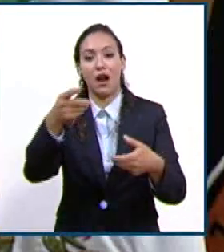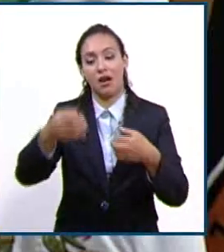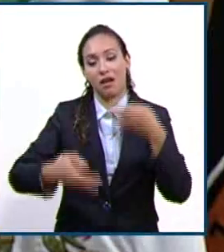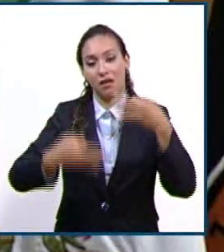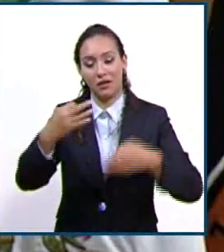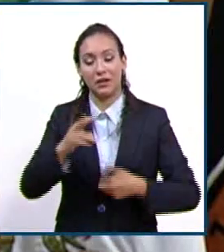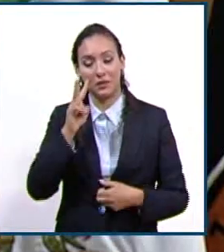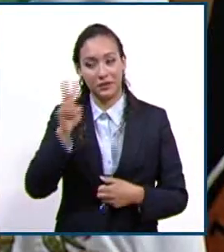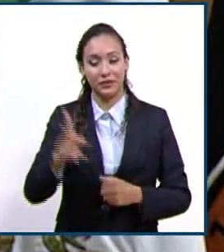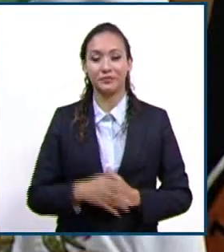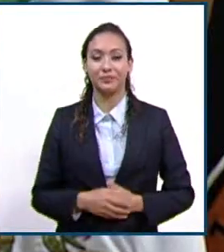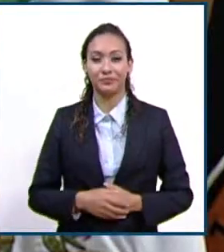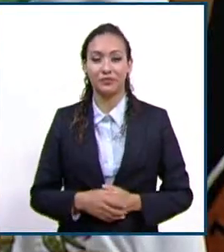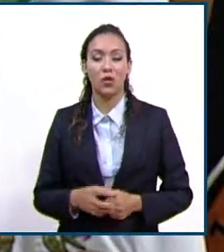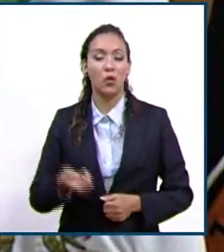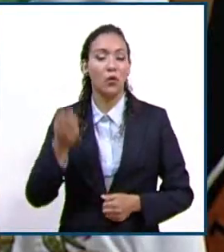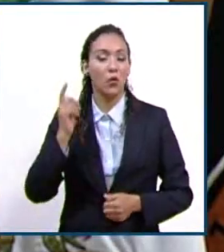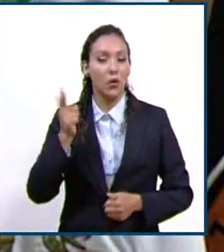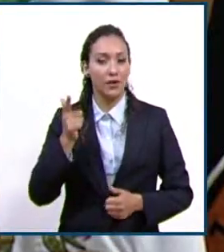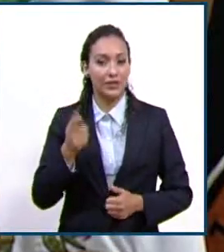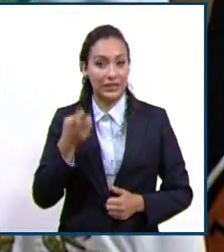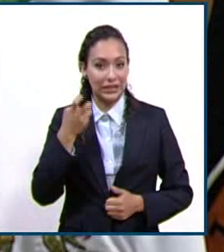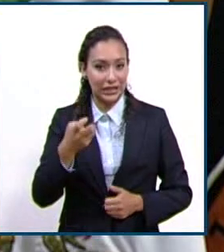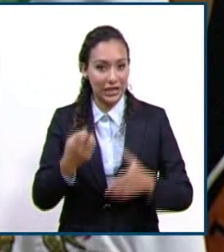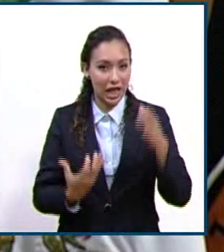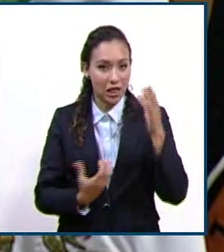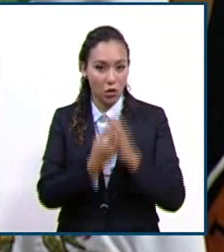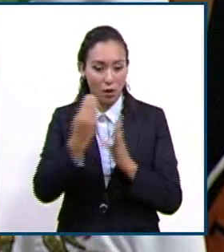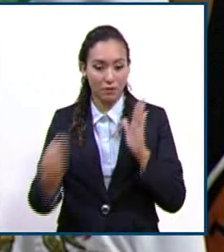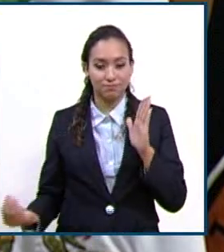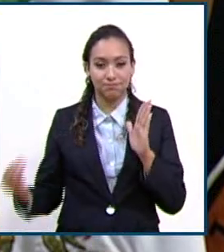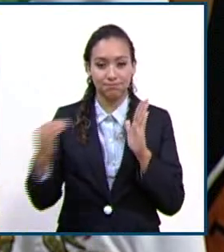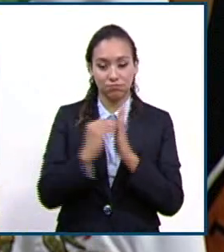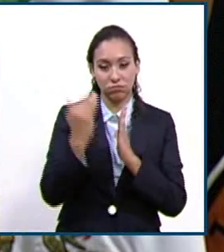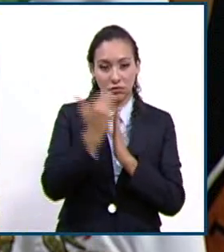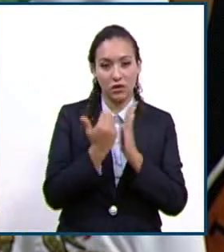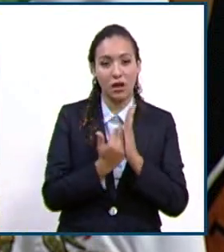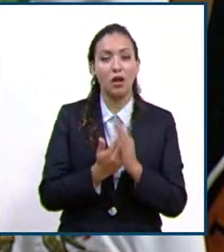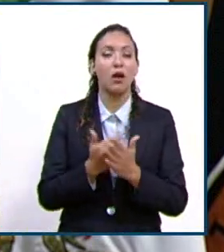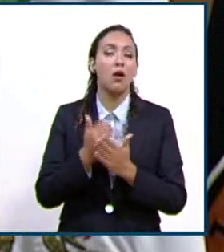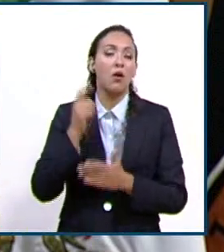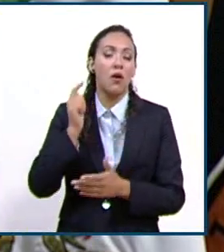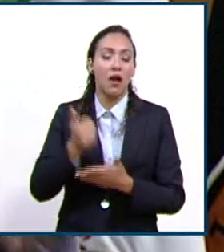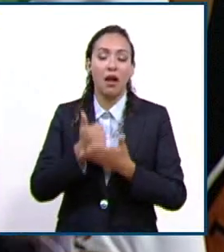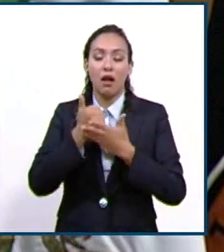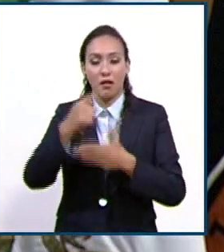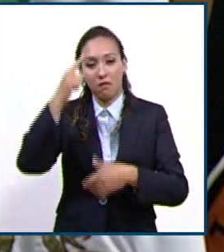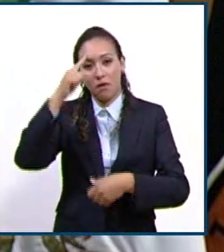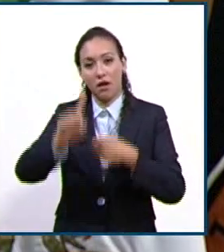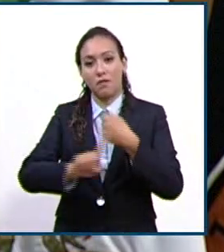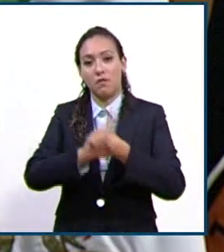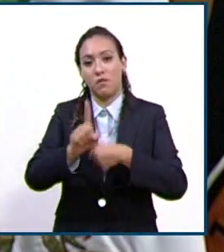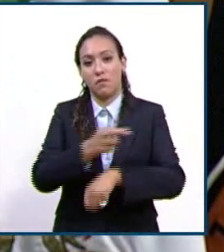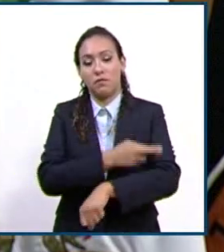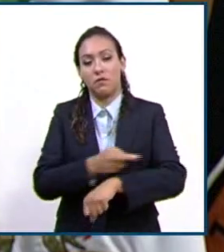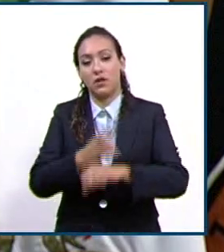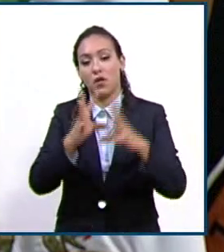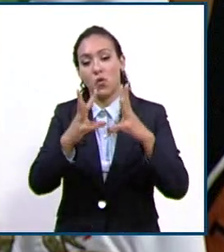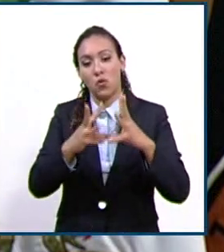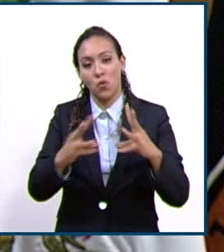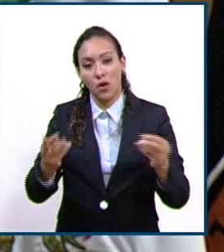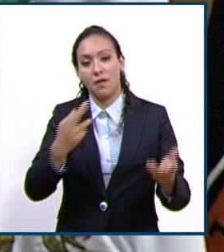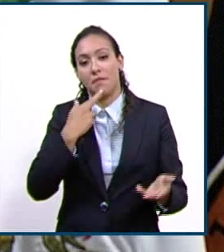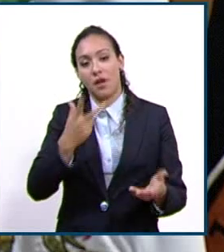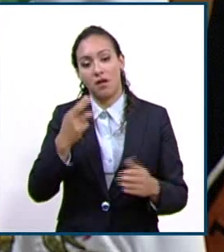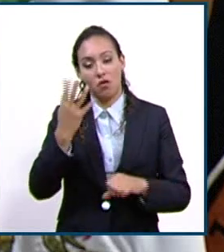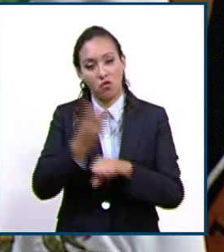Ojalá que este nuevo código venga a solucionar estos conflictos. Ojalá que todas estas nuevas